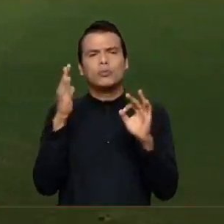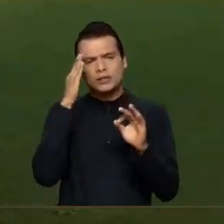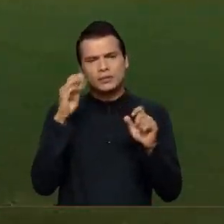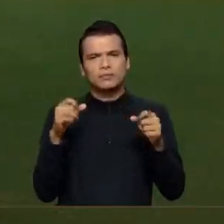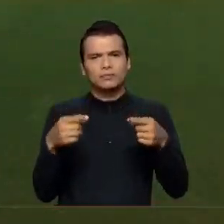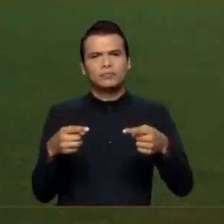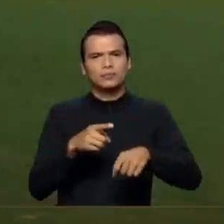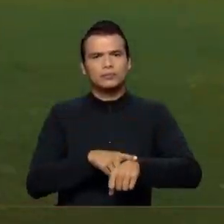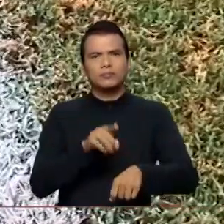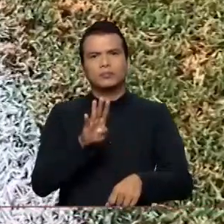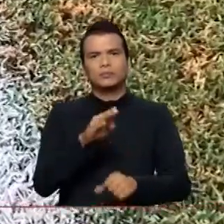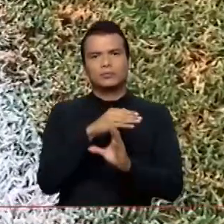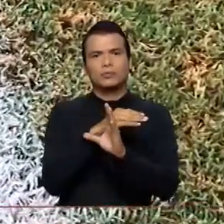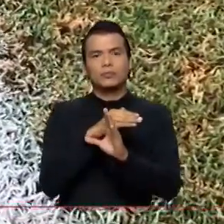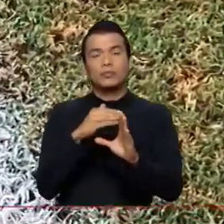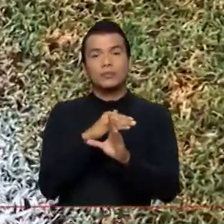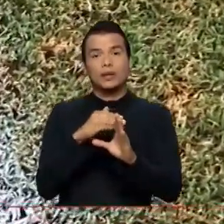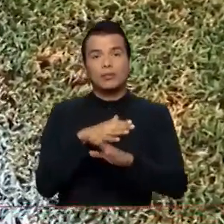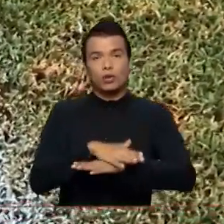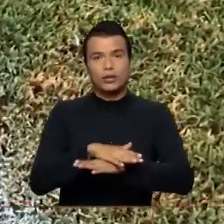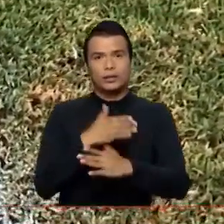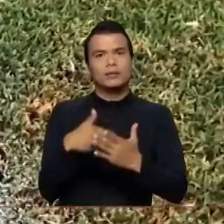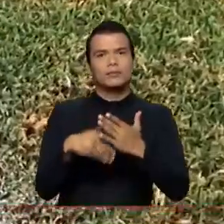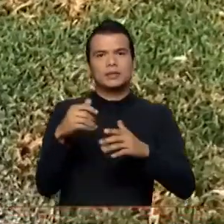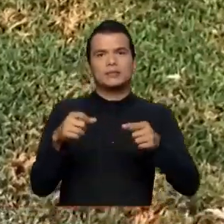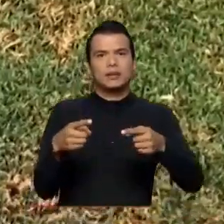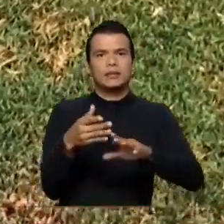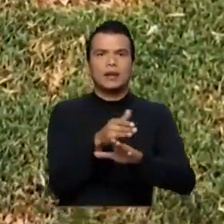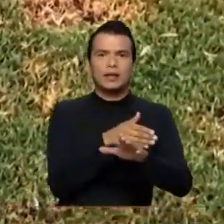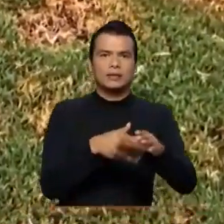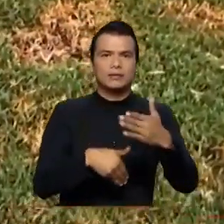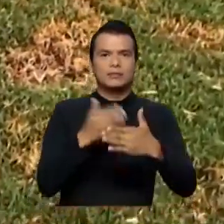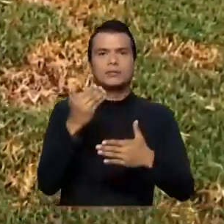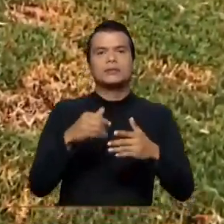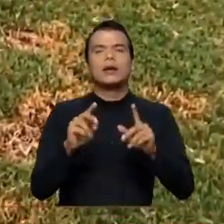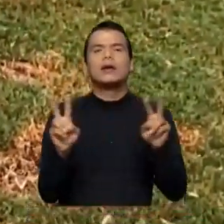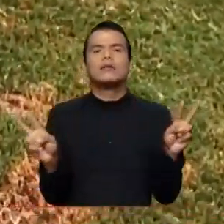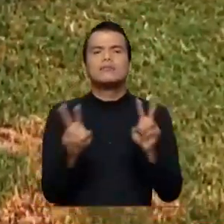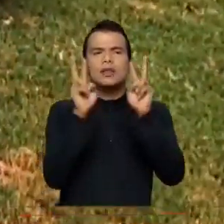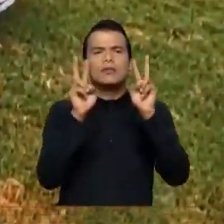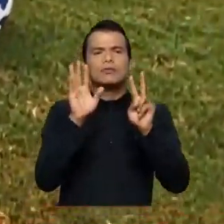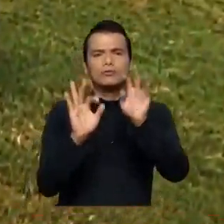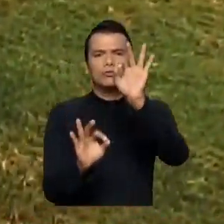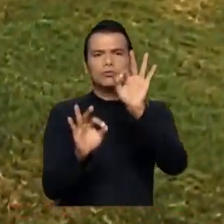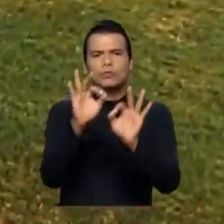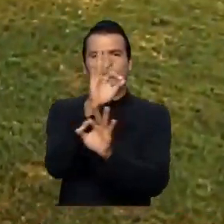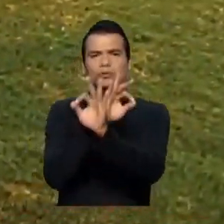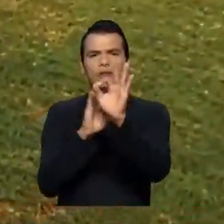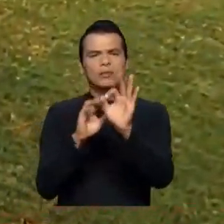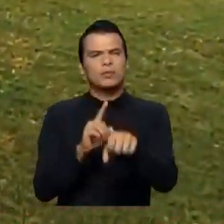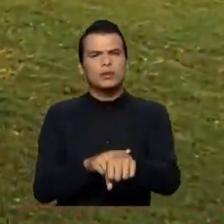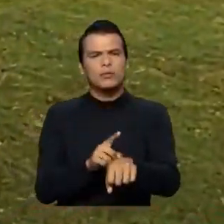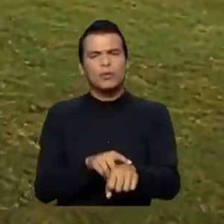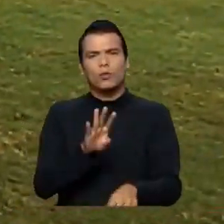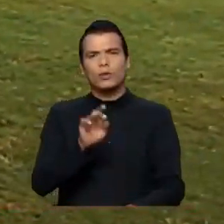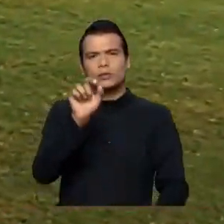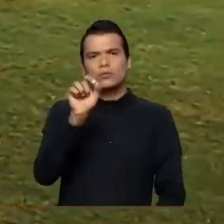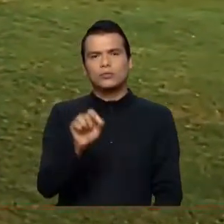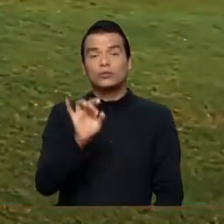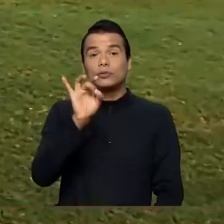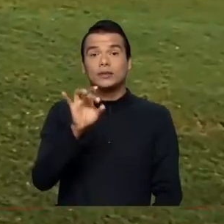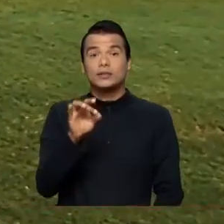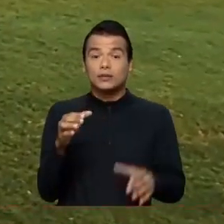de telepacífico 4 y 15 de la tarde en esta fase de grupos grupo a los dirigidos por Juan Carlos Ramírez